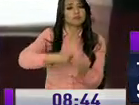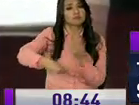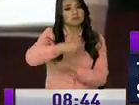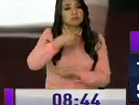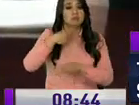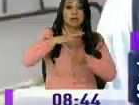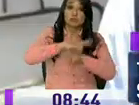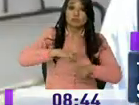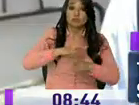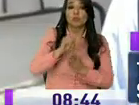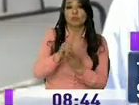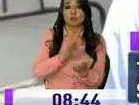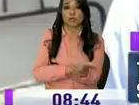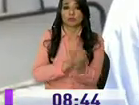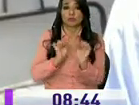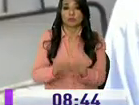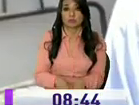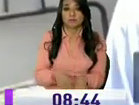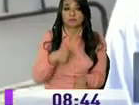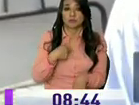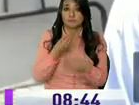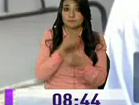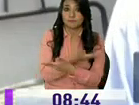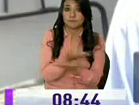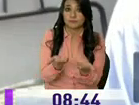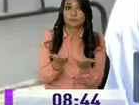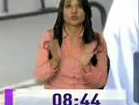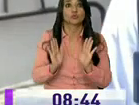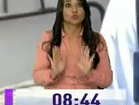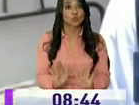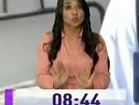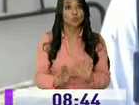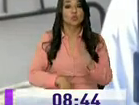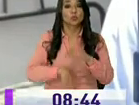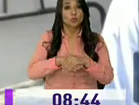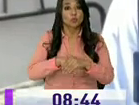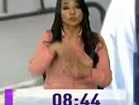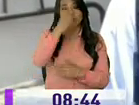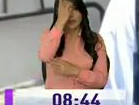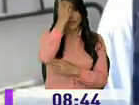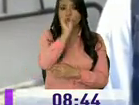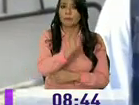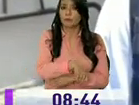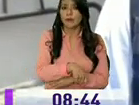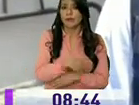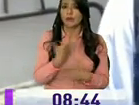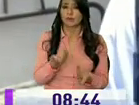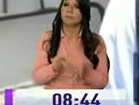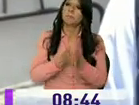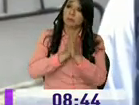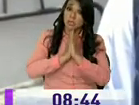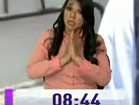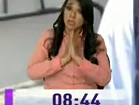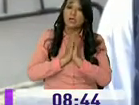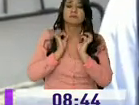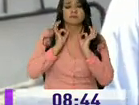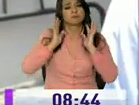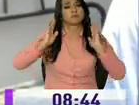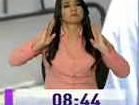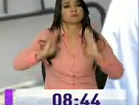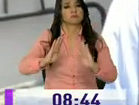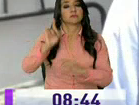y proyectos. Les hemos hecho saber también que cuáles son sus cupos de endeudamiento y de tal manera que nos soliciten para poder atender